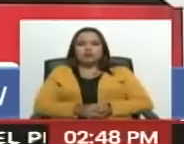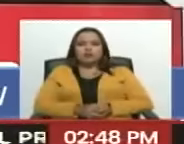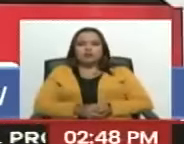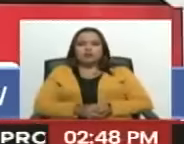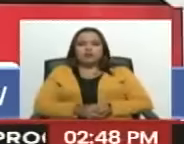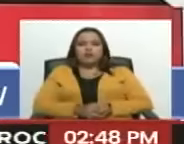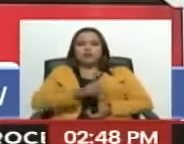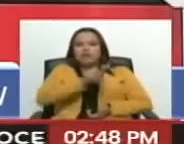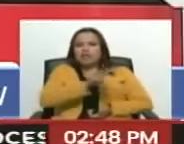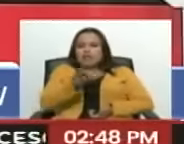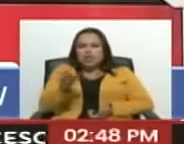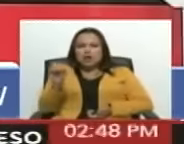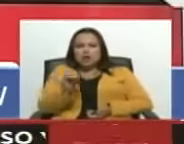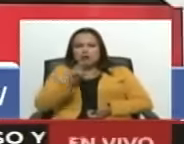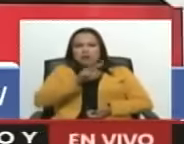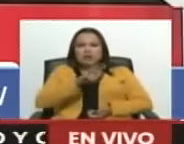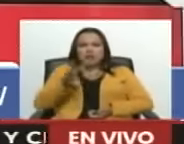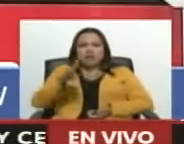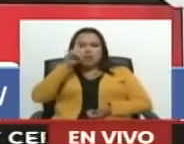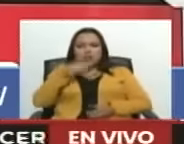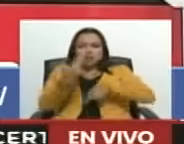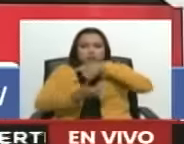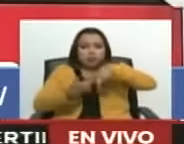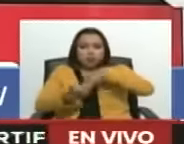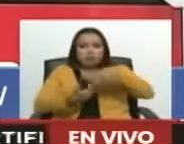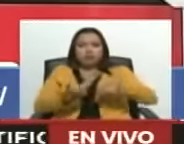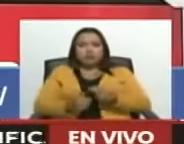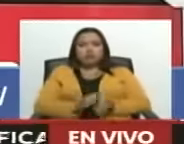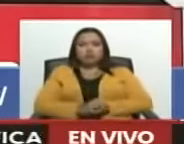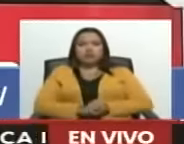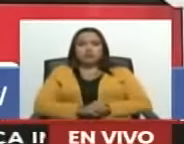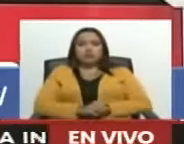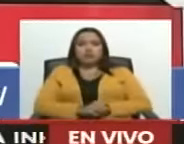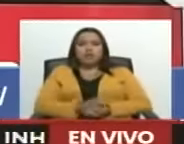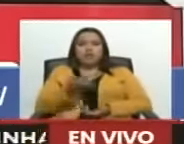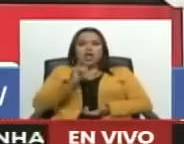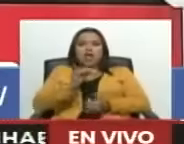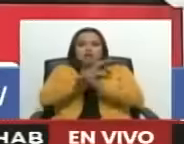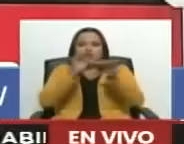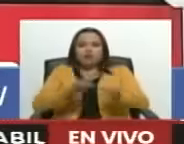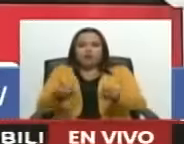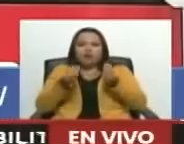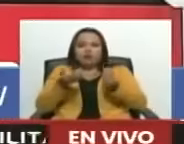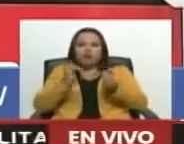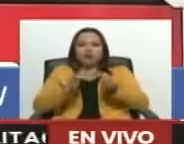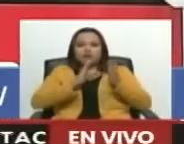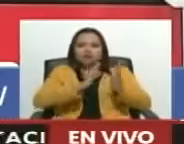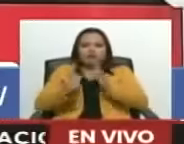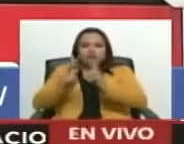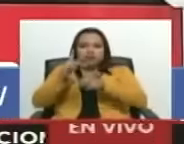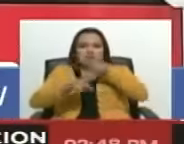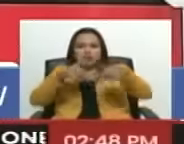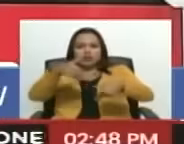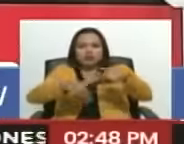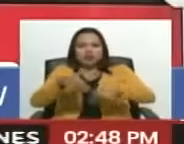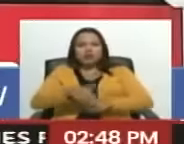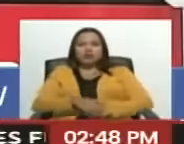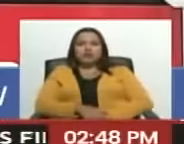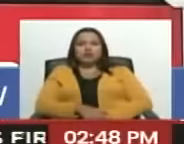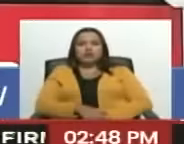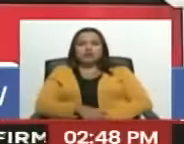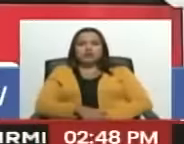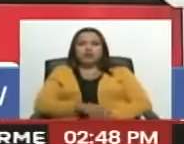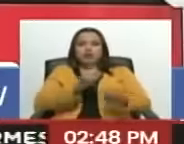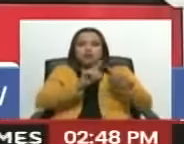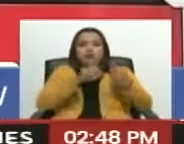revolución, y queda de la siguiente manera el cronograma electoral en la fecha, pues. Acreditación